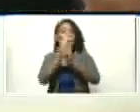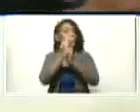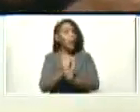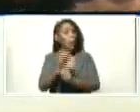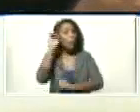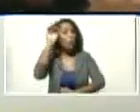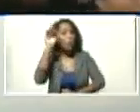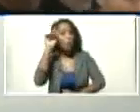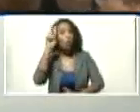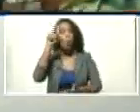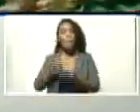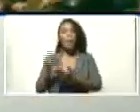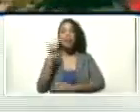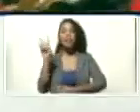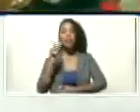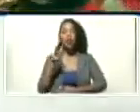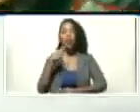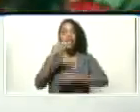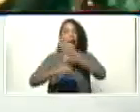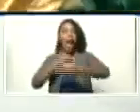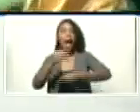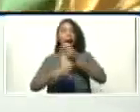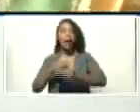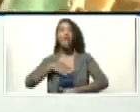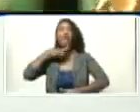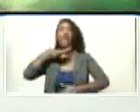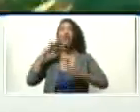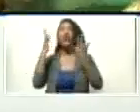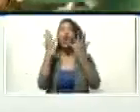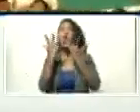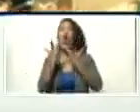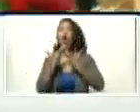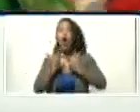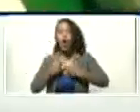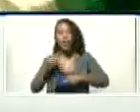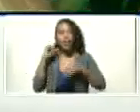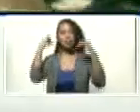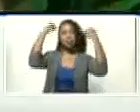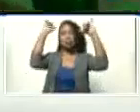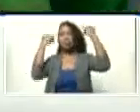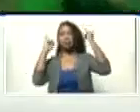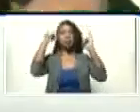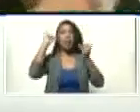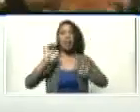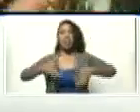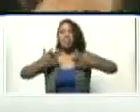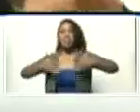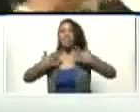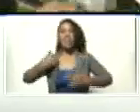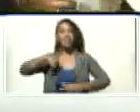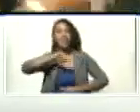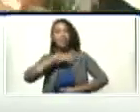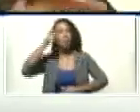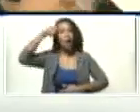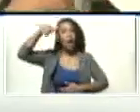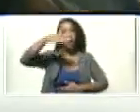carnaval 2022 sea un carnaval lleno de colorido, de celebración y de disfrute para todo nuestro